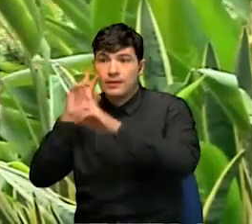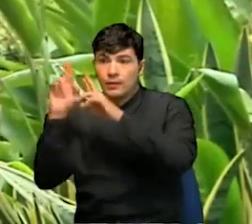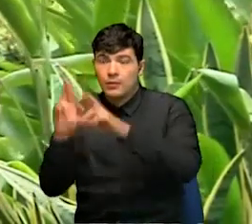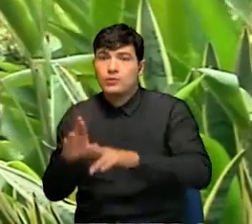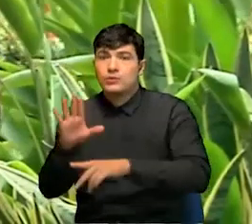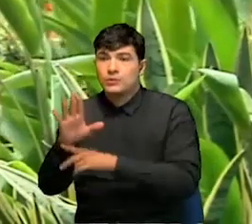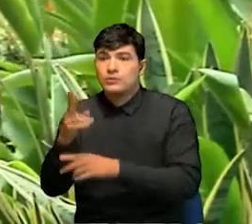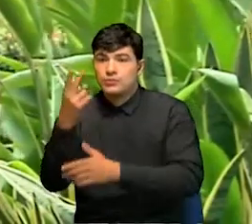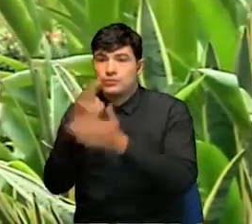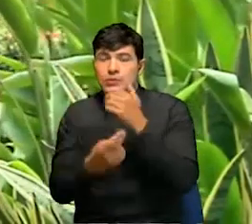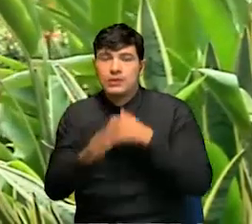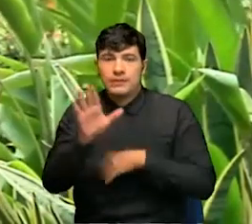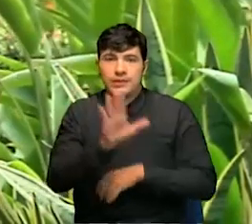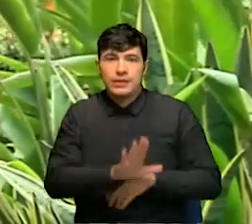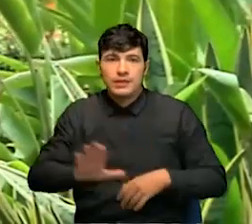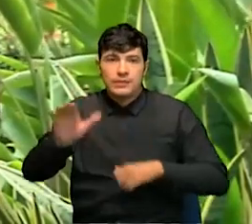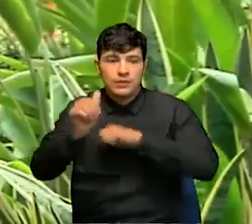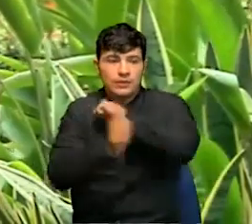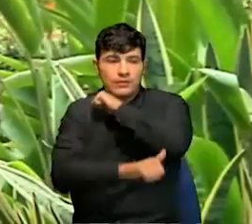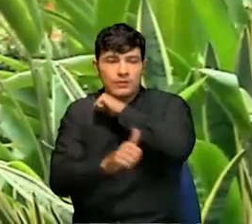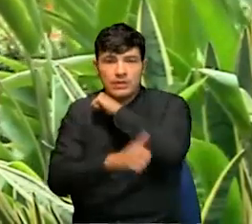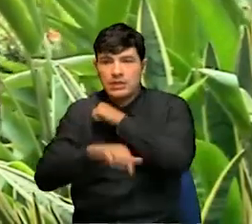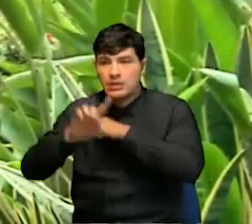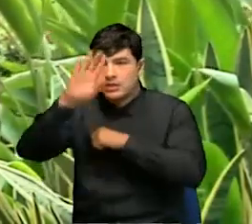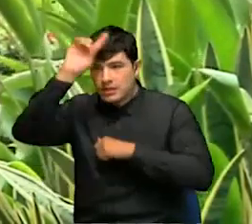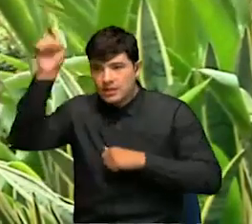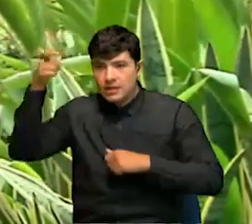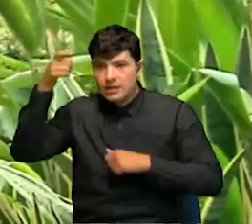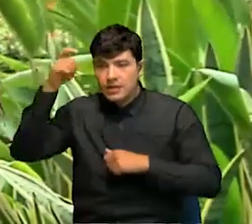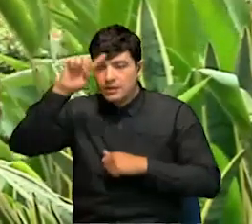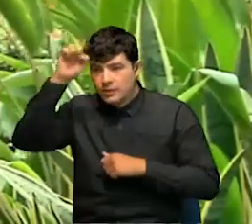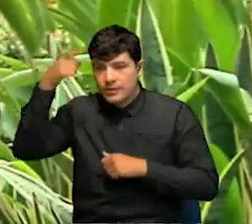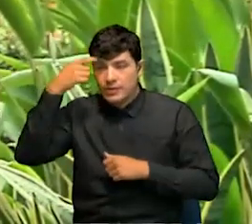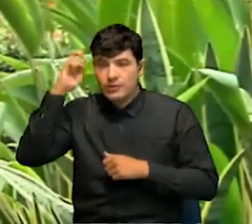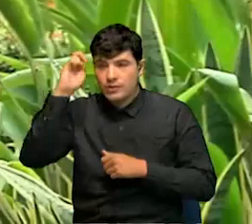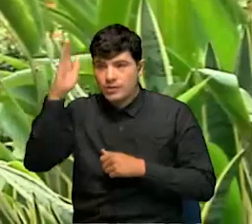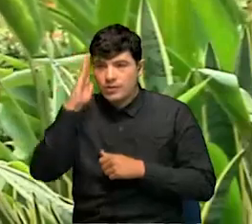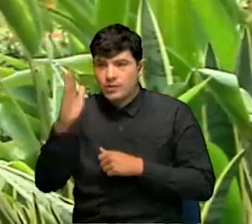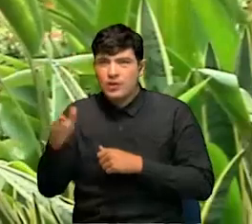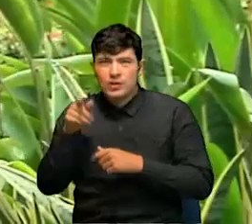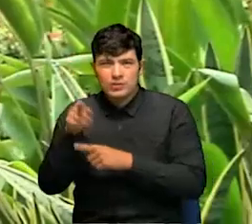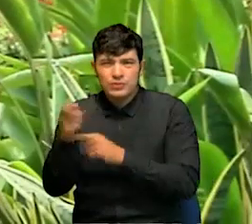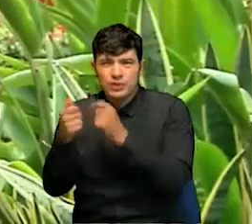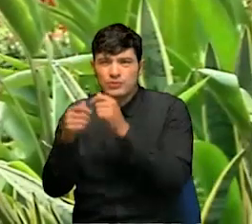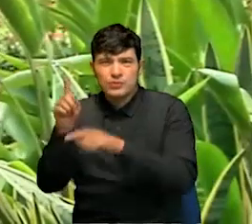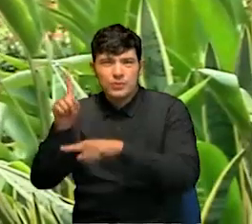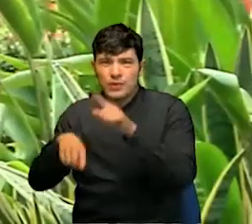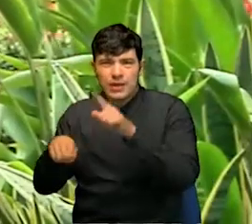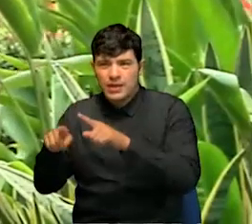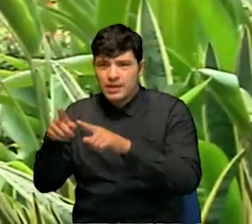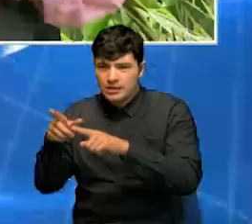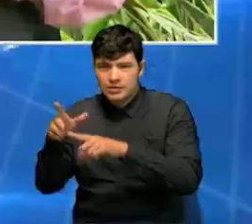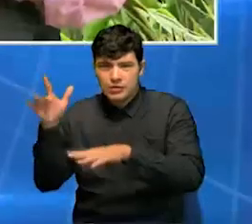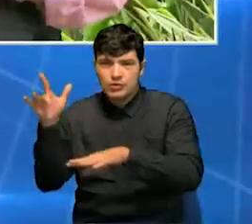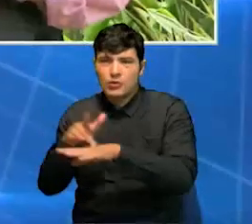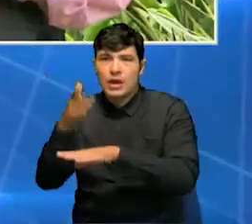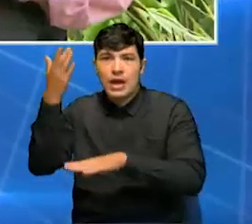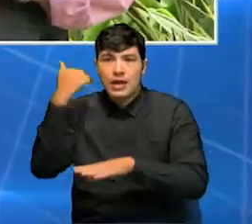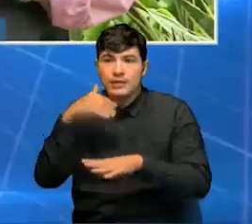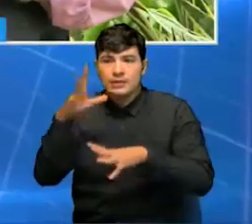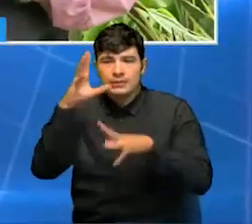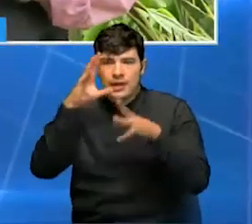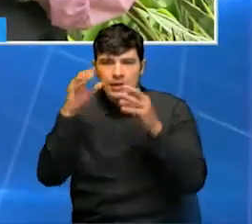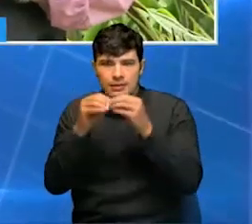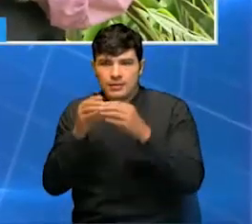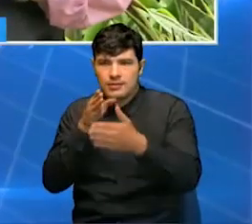norte de santander para descongelar unos recursos que estaban que no se podían tocar por culpa de una demanda se llegó a un acuerdo y por eso